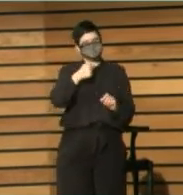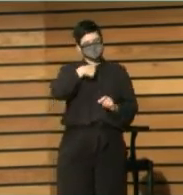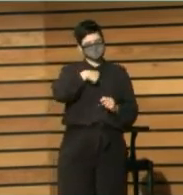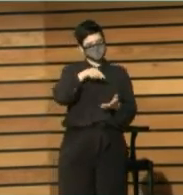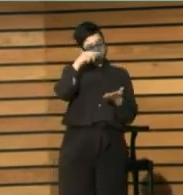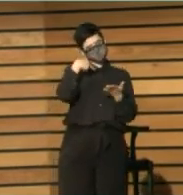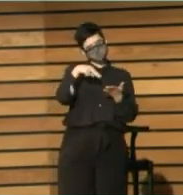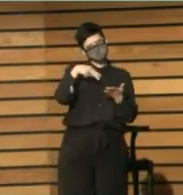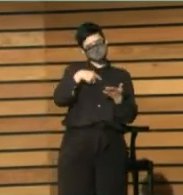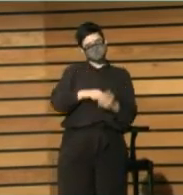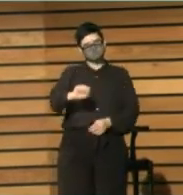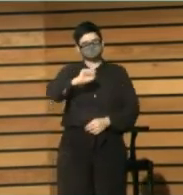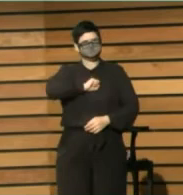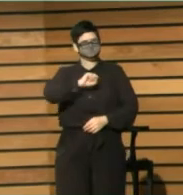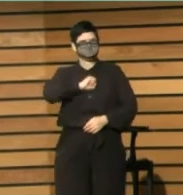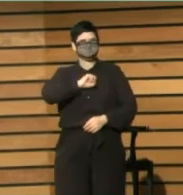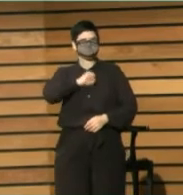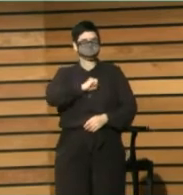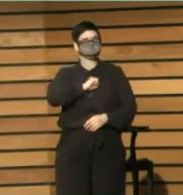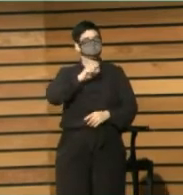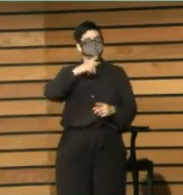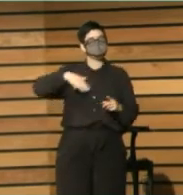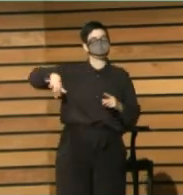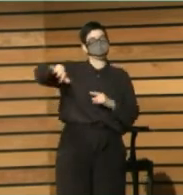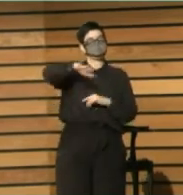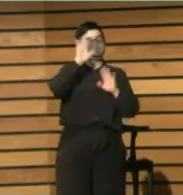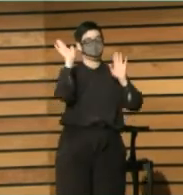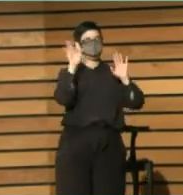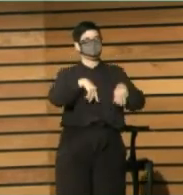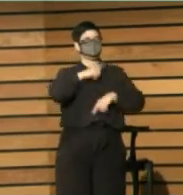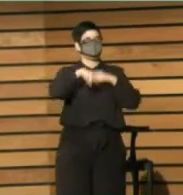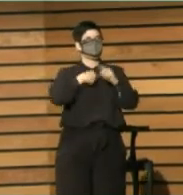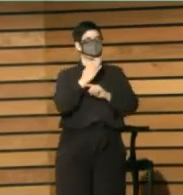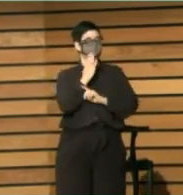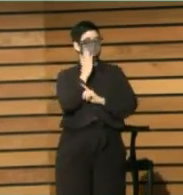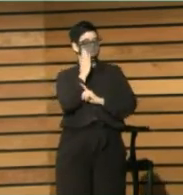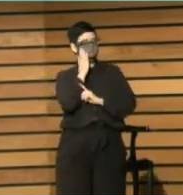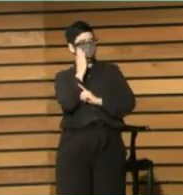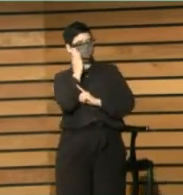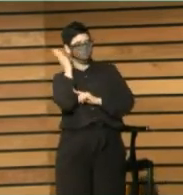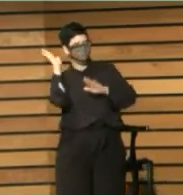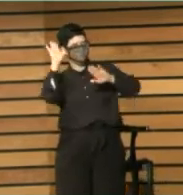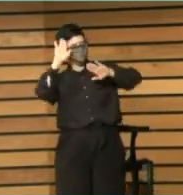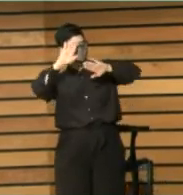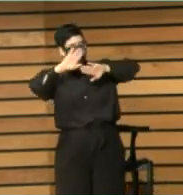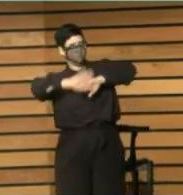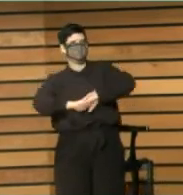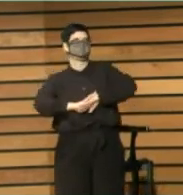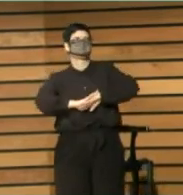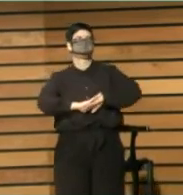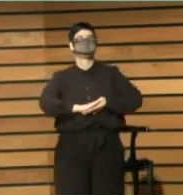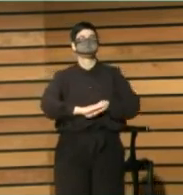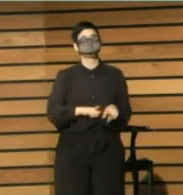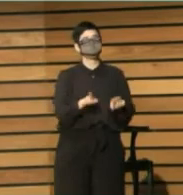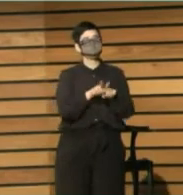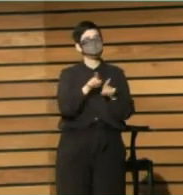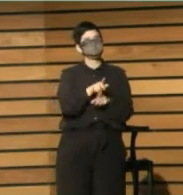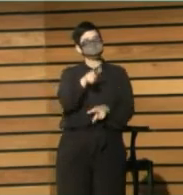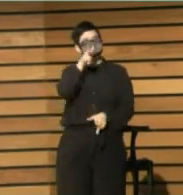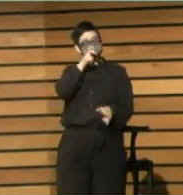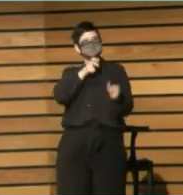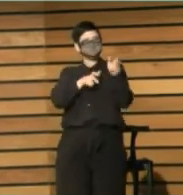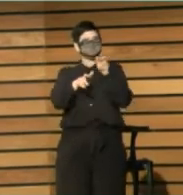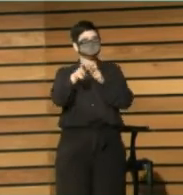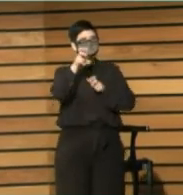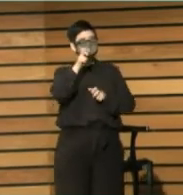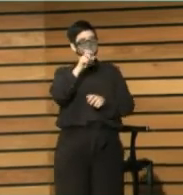de la enfermedad y el adormecimiento que venía con la noche como un tajo en la respiración y en la garganta. Y